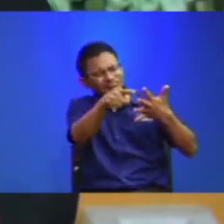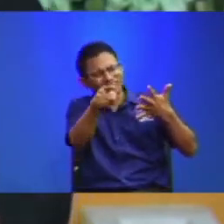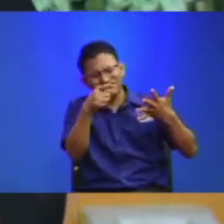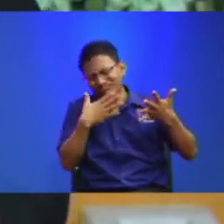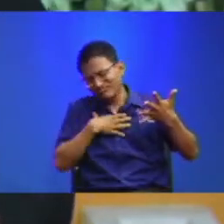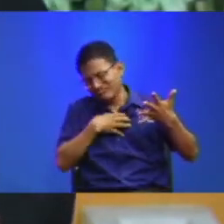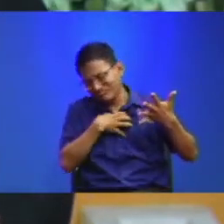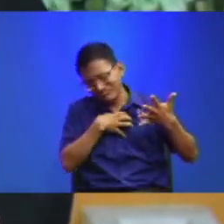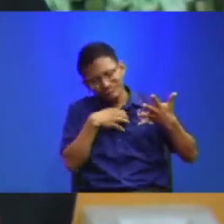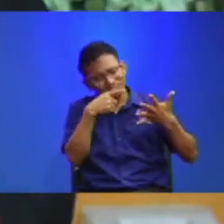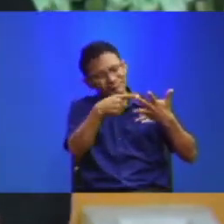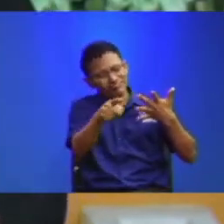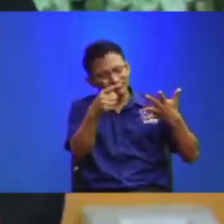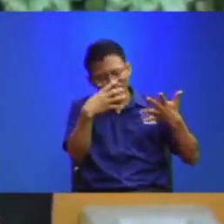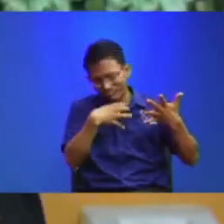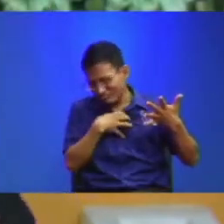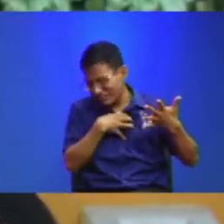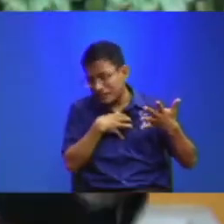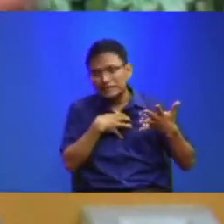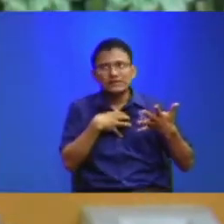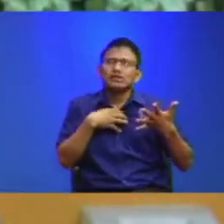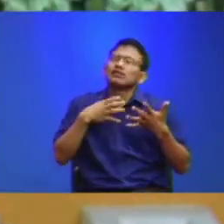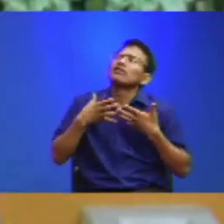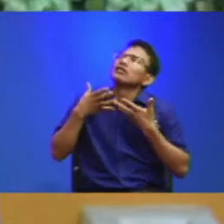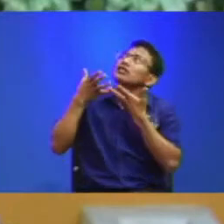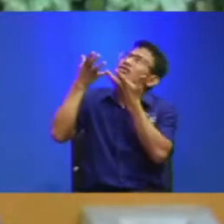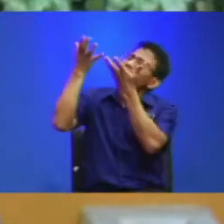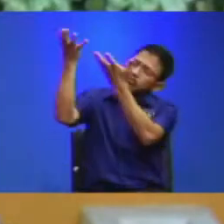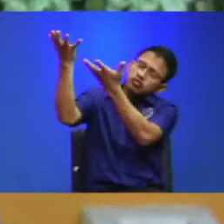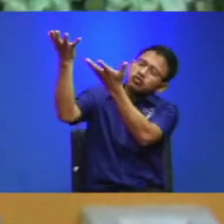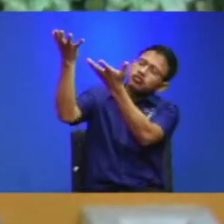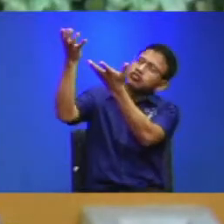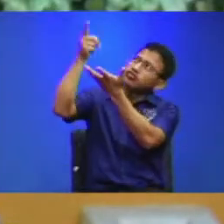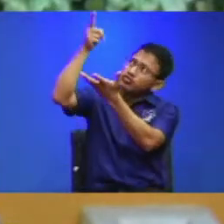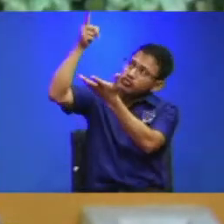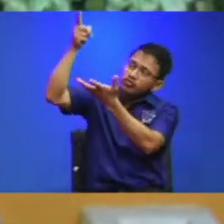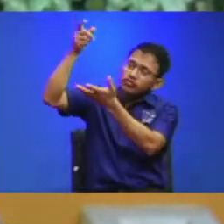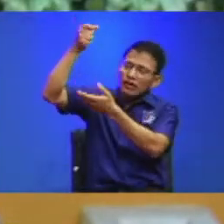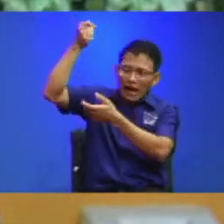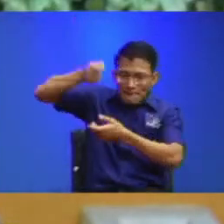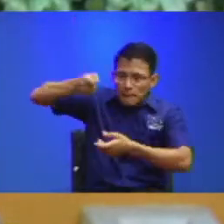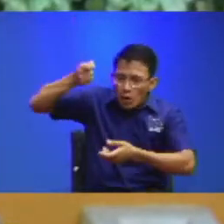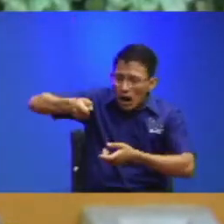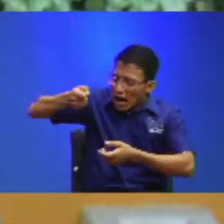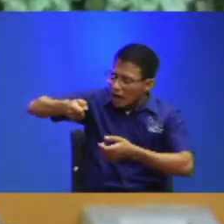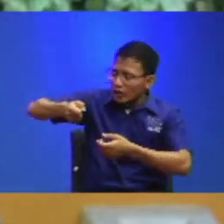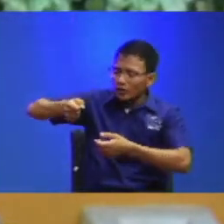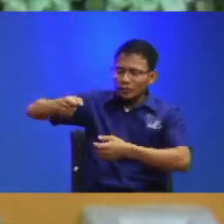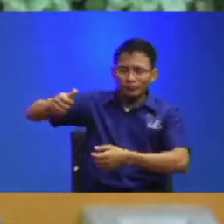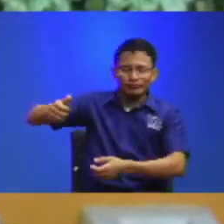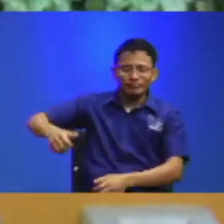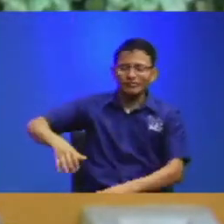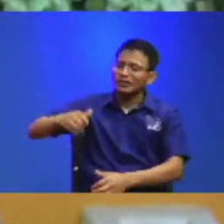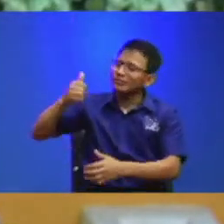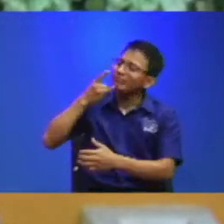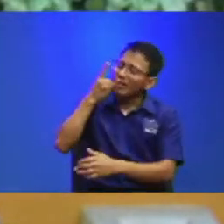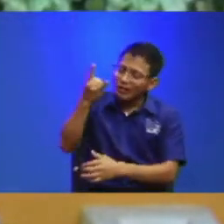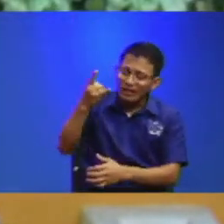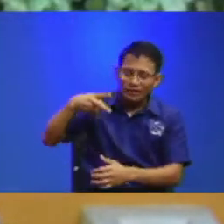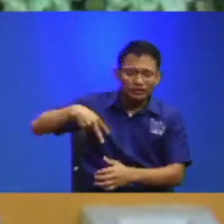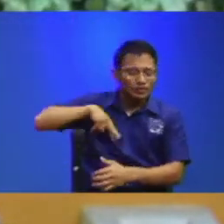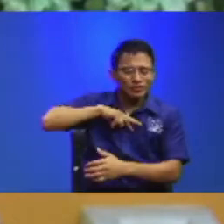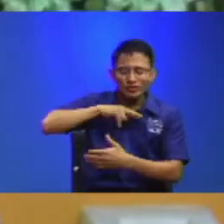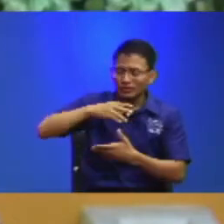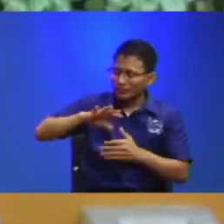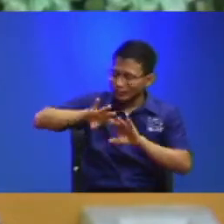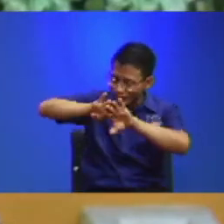piedra. Amén. Bueno, sigamos adelante, pues vamos a ver otro versículo mientras el Señor nos